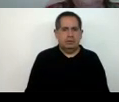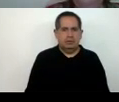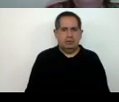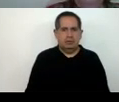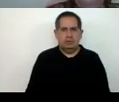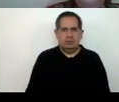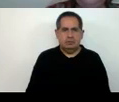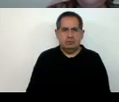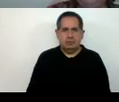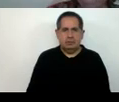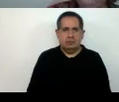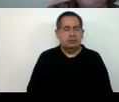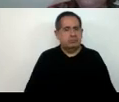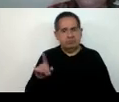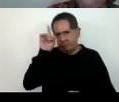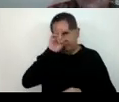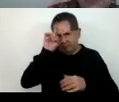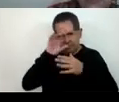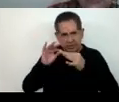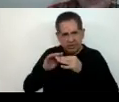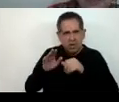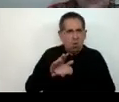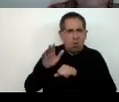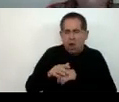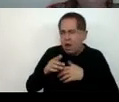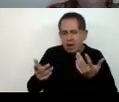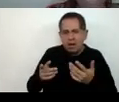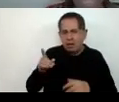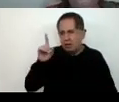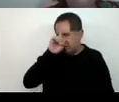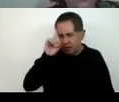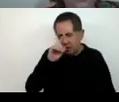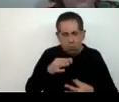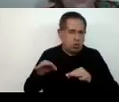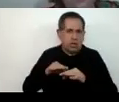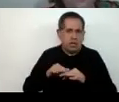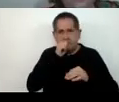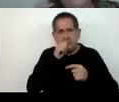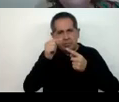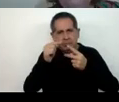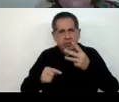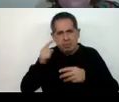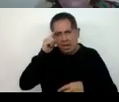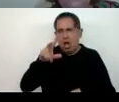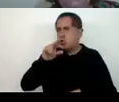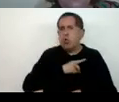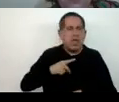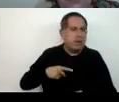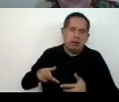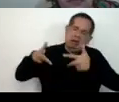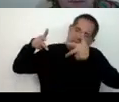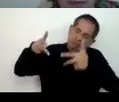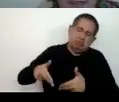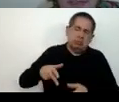Y bueno, para finalizar, ¿cuáles serían las recomendaciones más puntuales para erradicar esta práctica